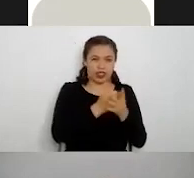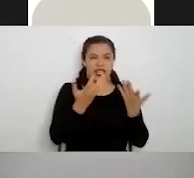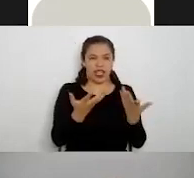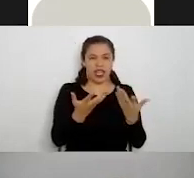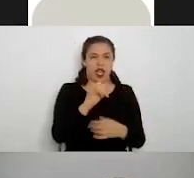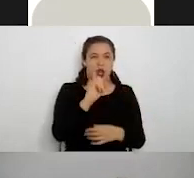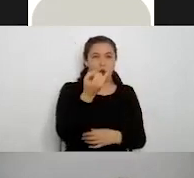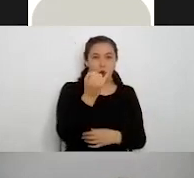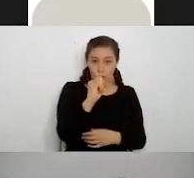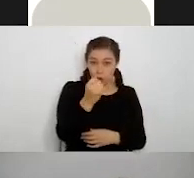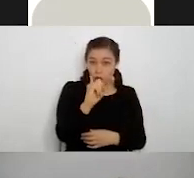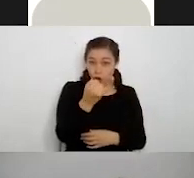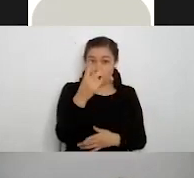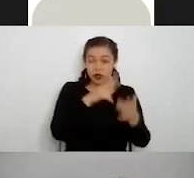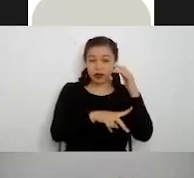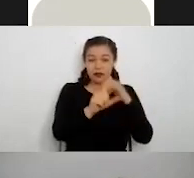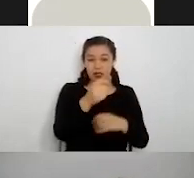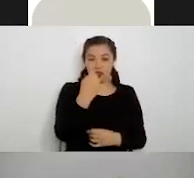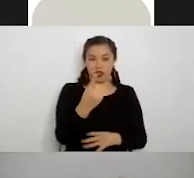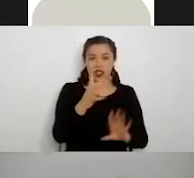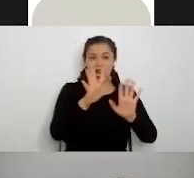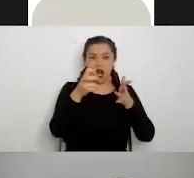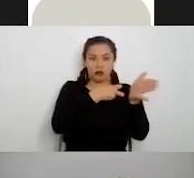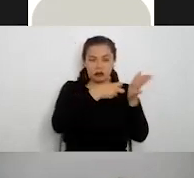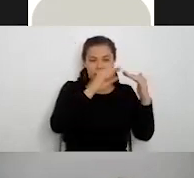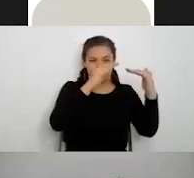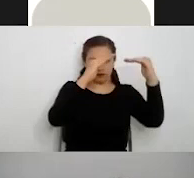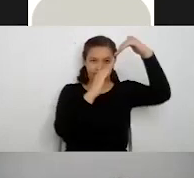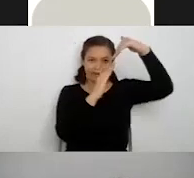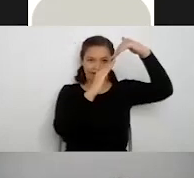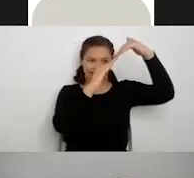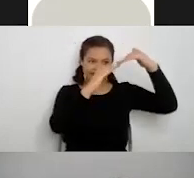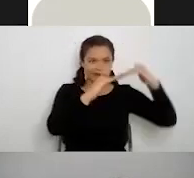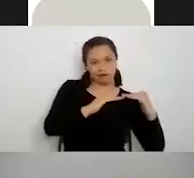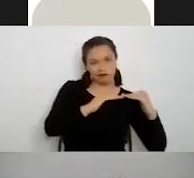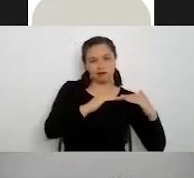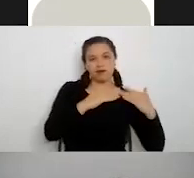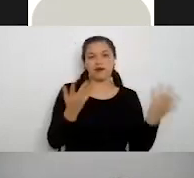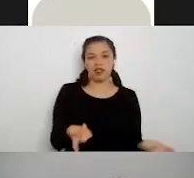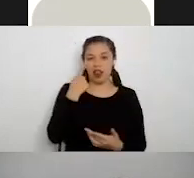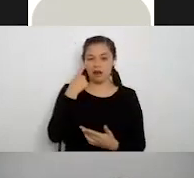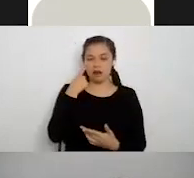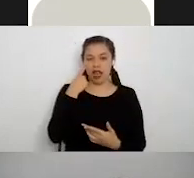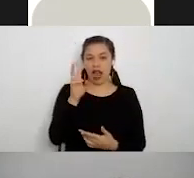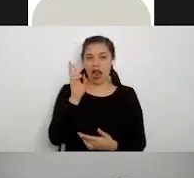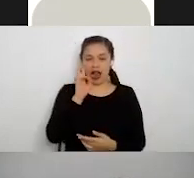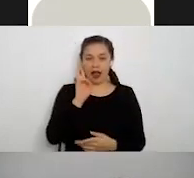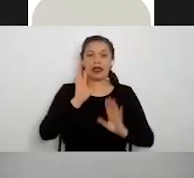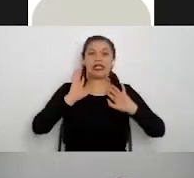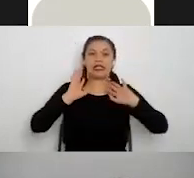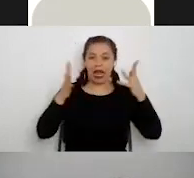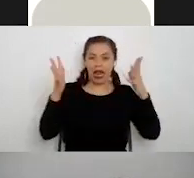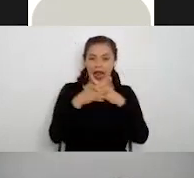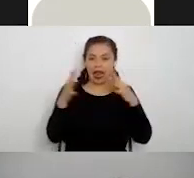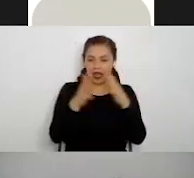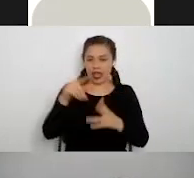junio, de inmediato se corrigieron, pues porque se empezó a ver cuál era el efecto de la guerra sobre